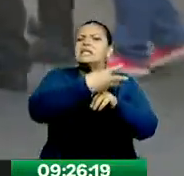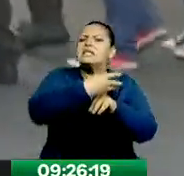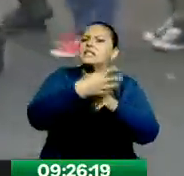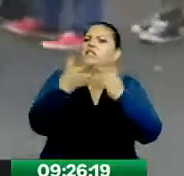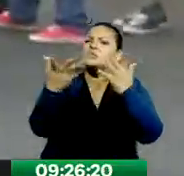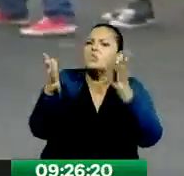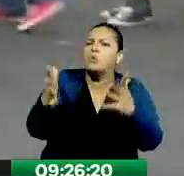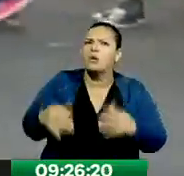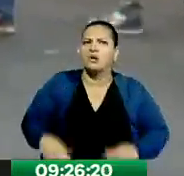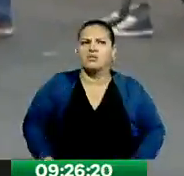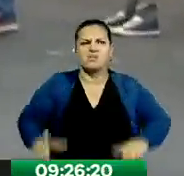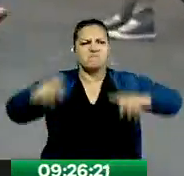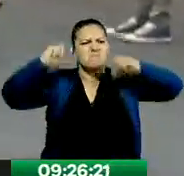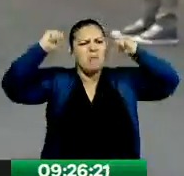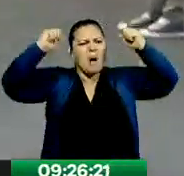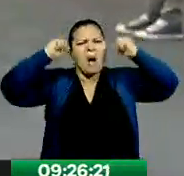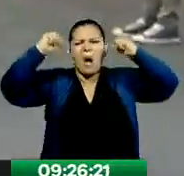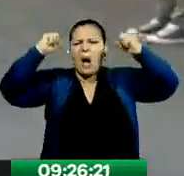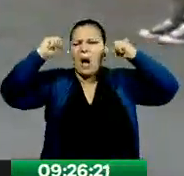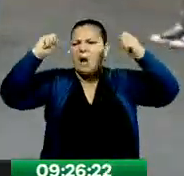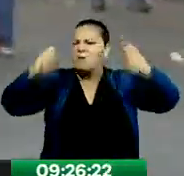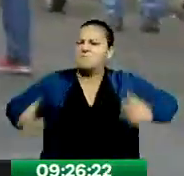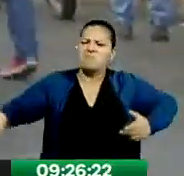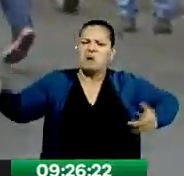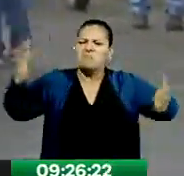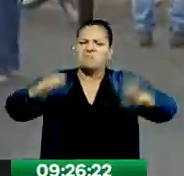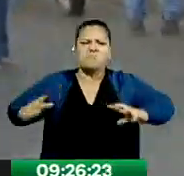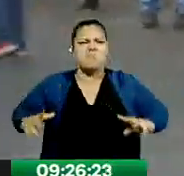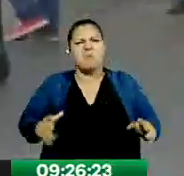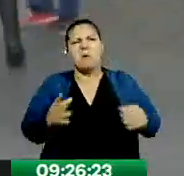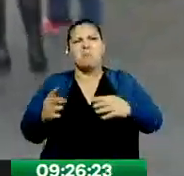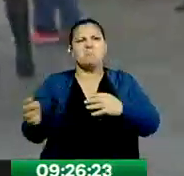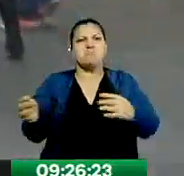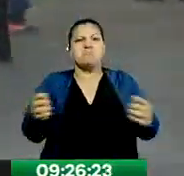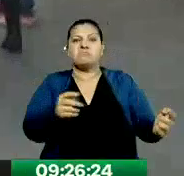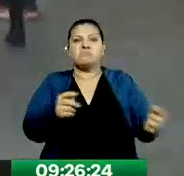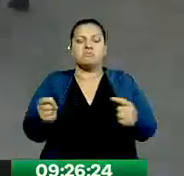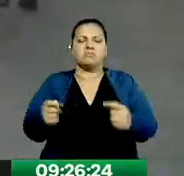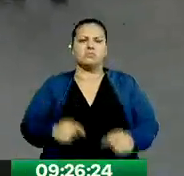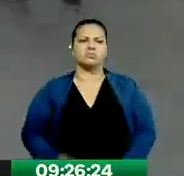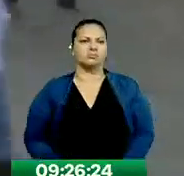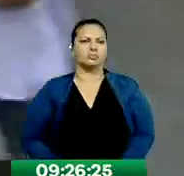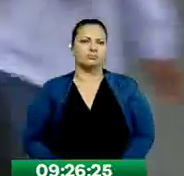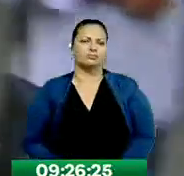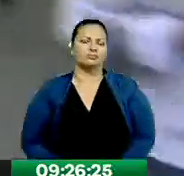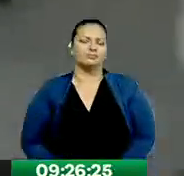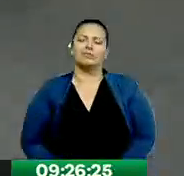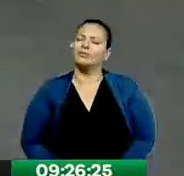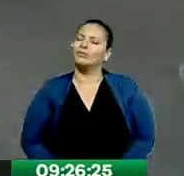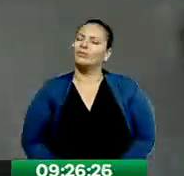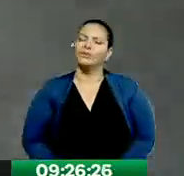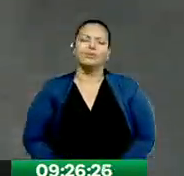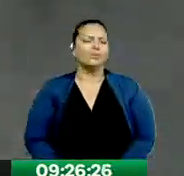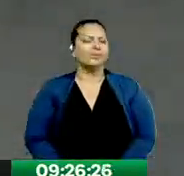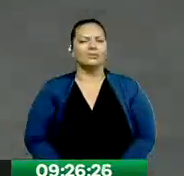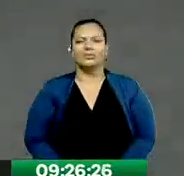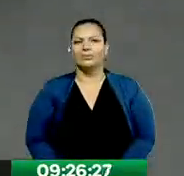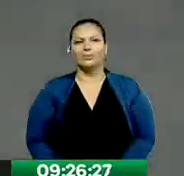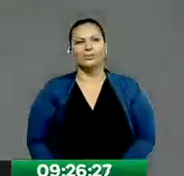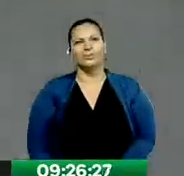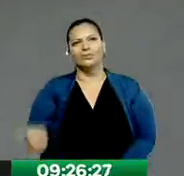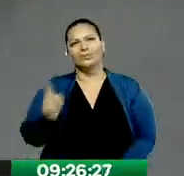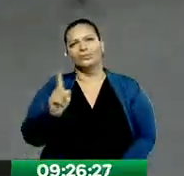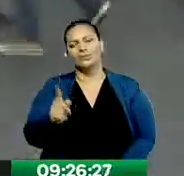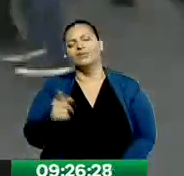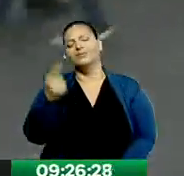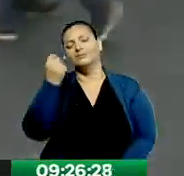Hugo. Eso te iba a decir. Hay que dialogar. Pueden reclamar. Yo creo que el estudiante siempre es el espíritu rebelde, ¿no? Claro. El rebelde,